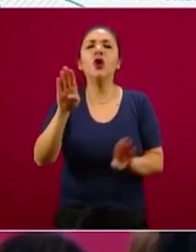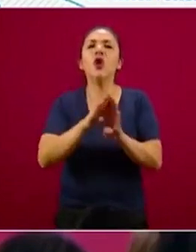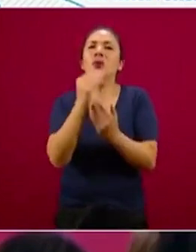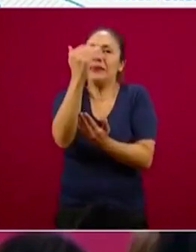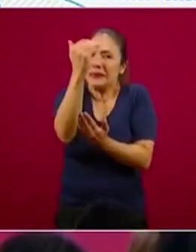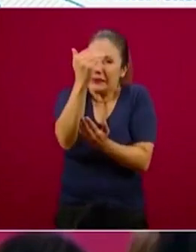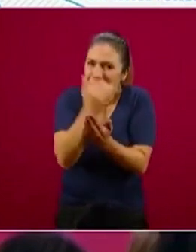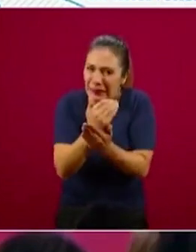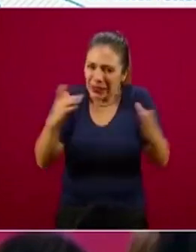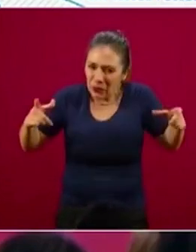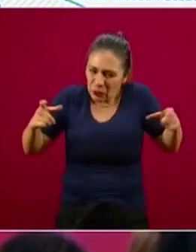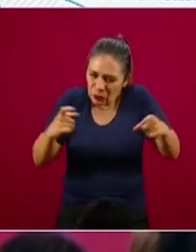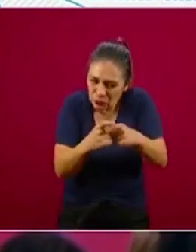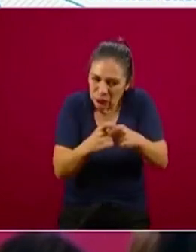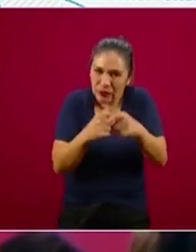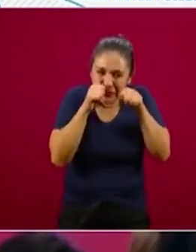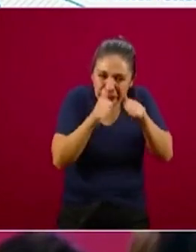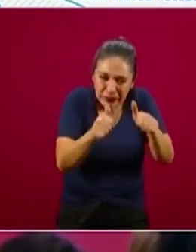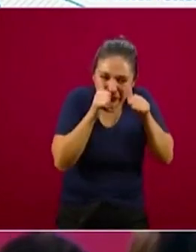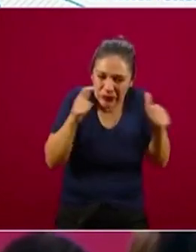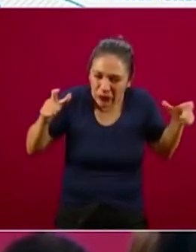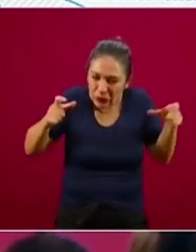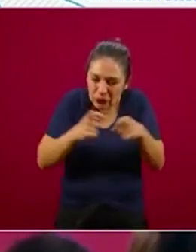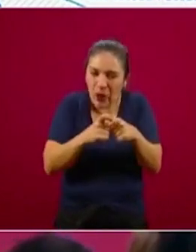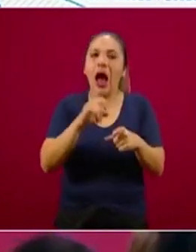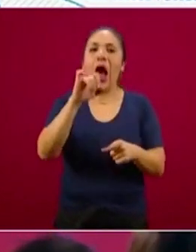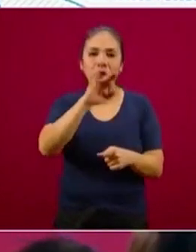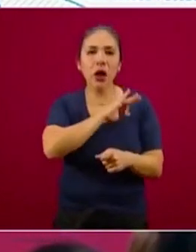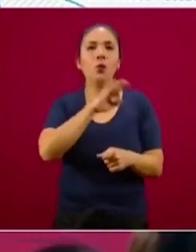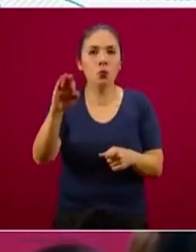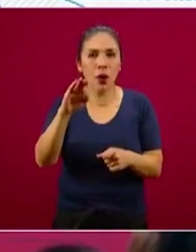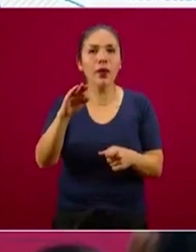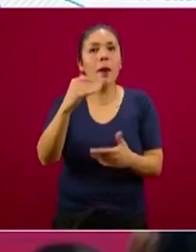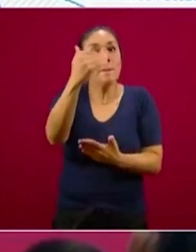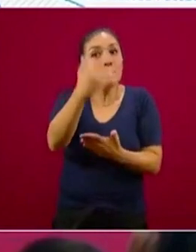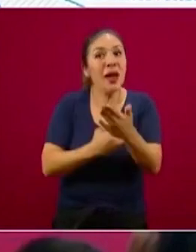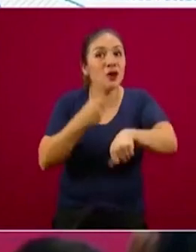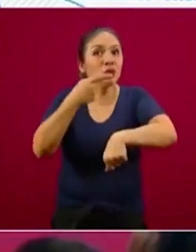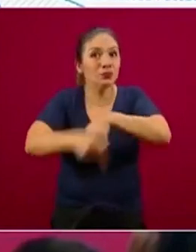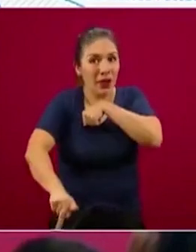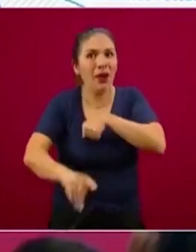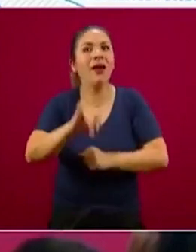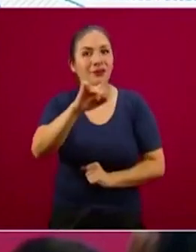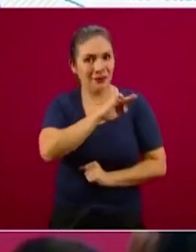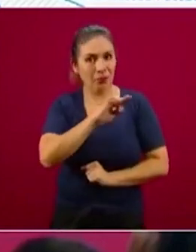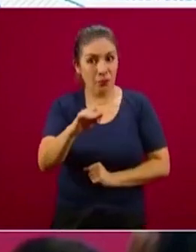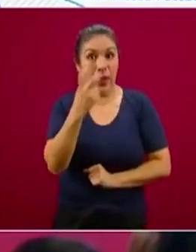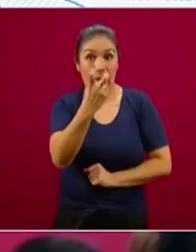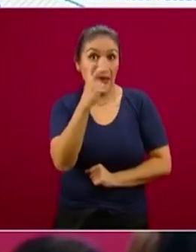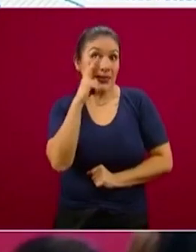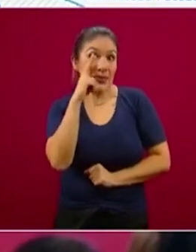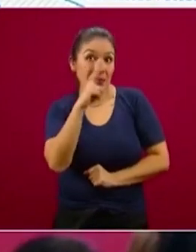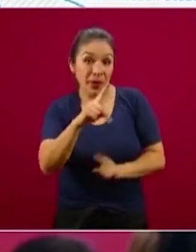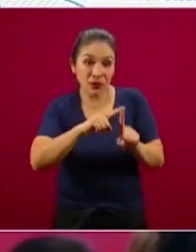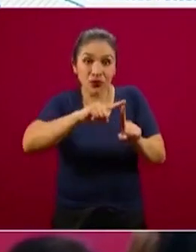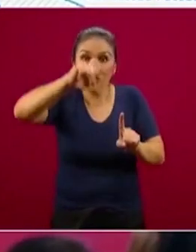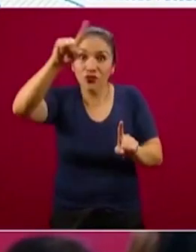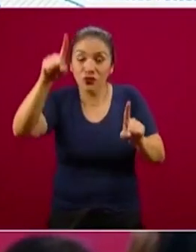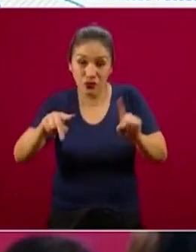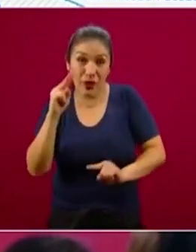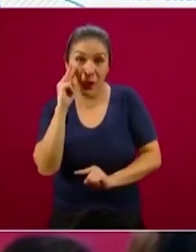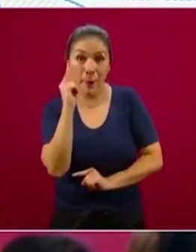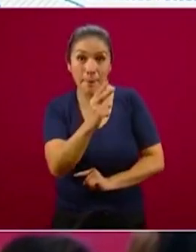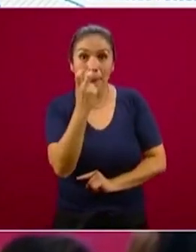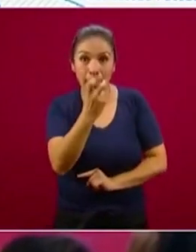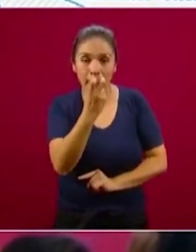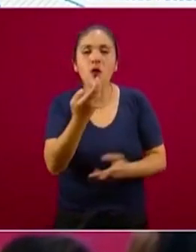bajarla, atenuarla, minimizarla, hacerla menos impactante. Y ahí se muestra en este gráfico exactamente